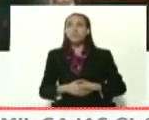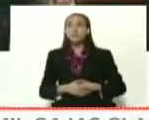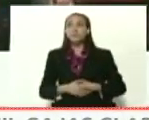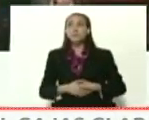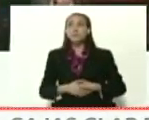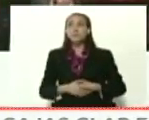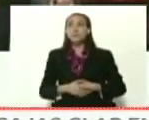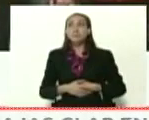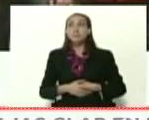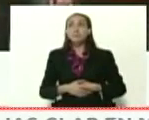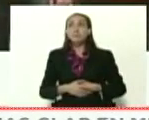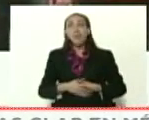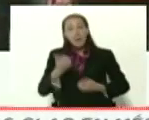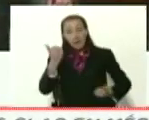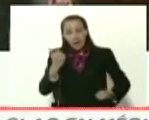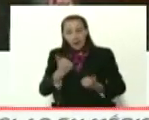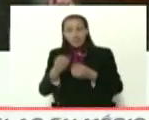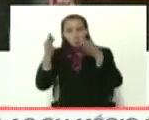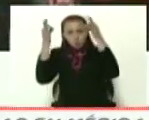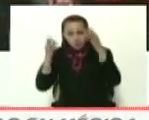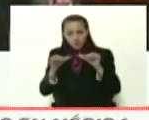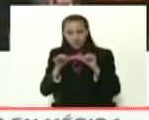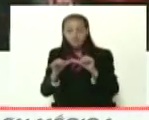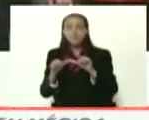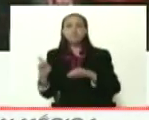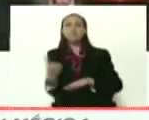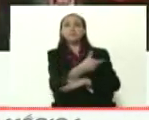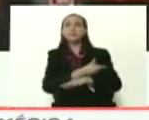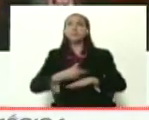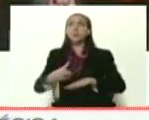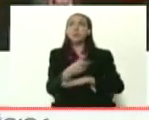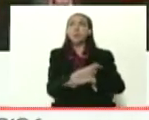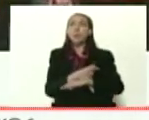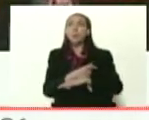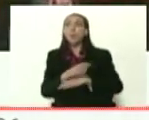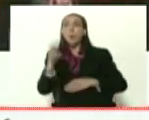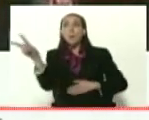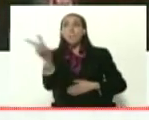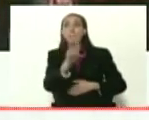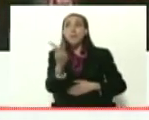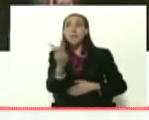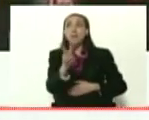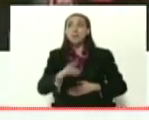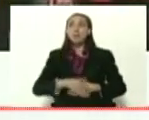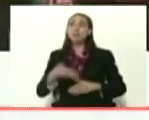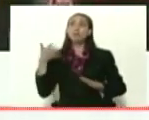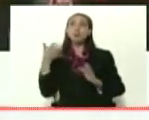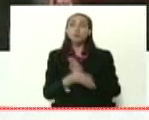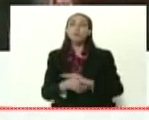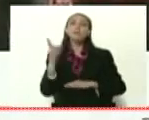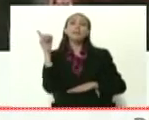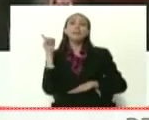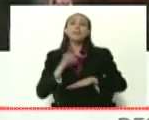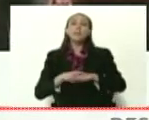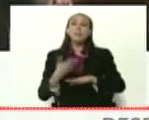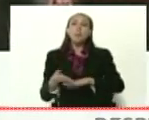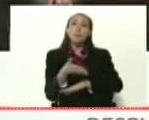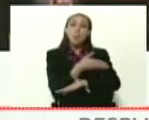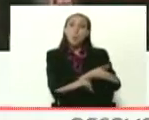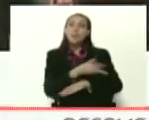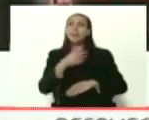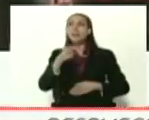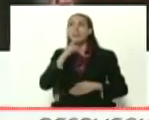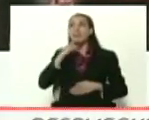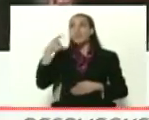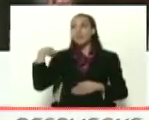los apoyos firmes del gobierno y pueblo venezolanos en momento de más